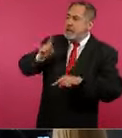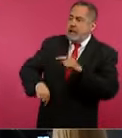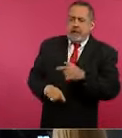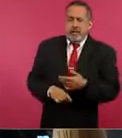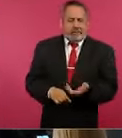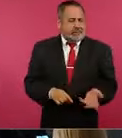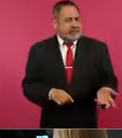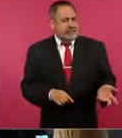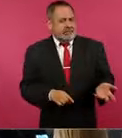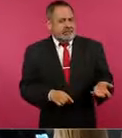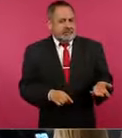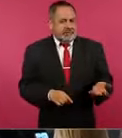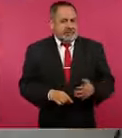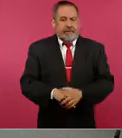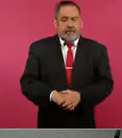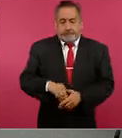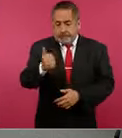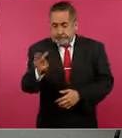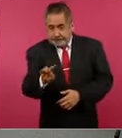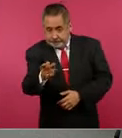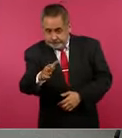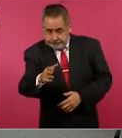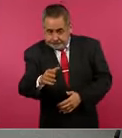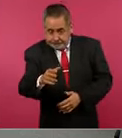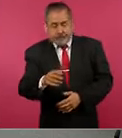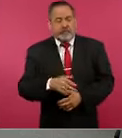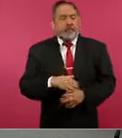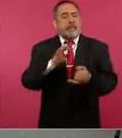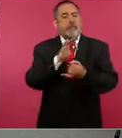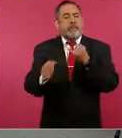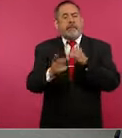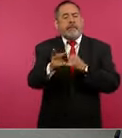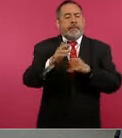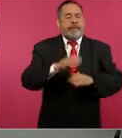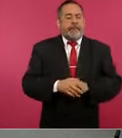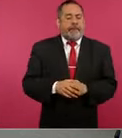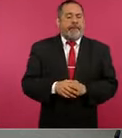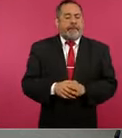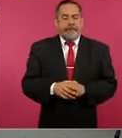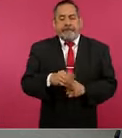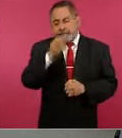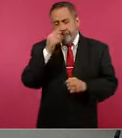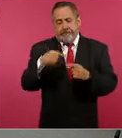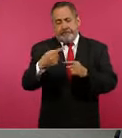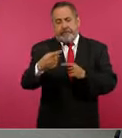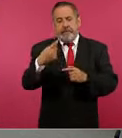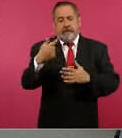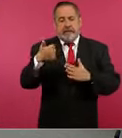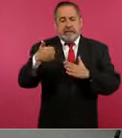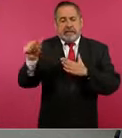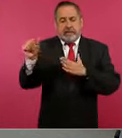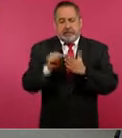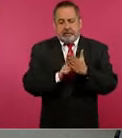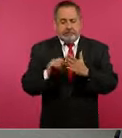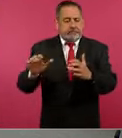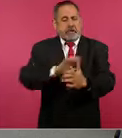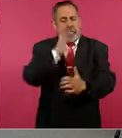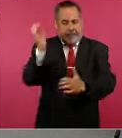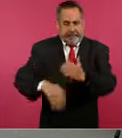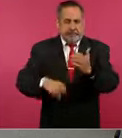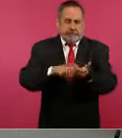No sé si tengas otra. Ya. Sería la esta última. Bueno, estamos a 6 meses de concluir su gestión